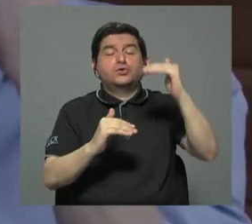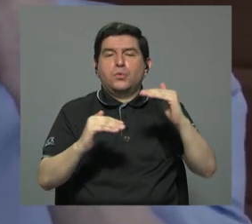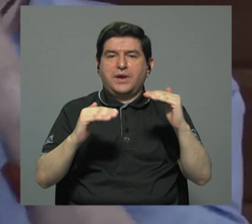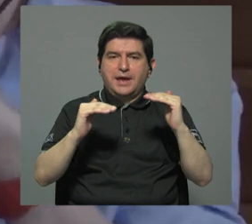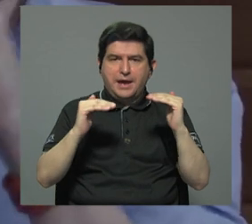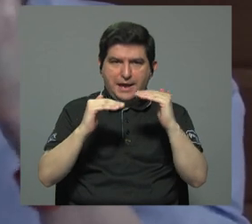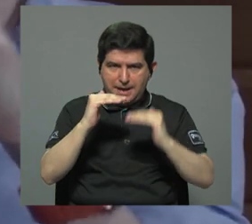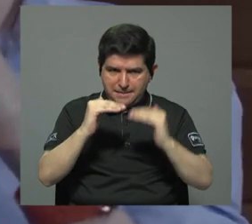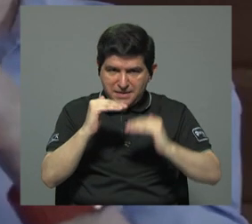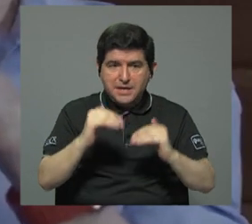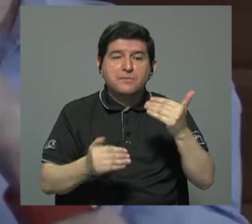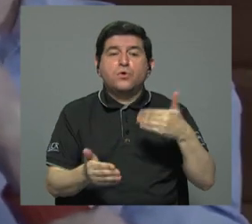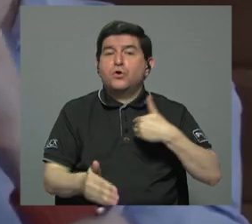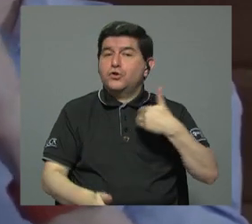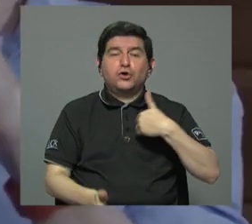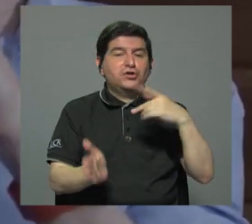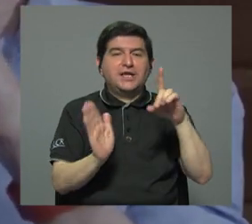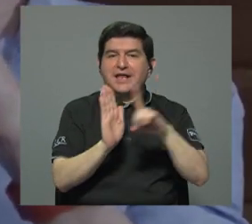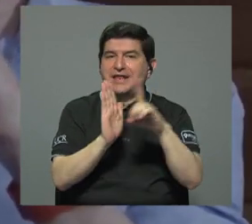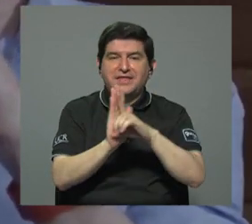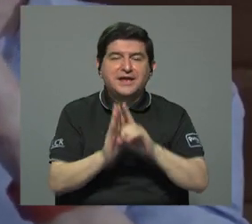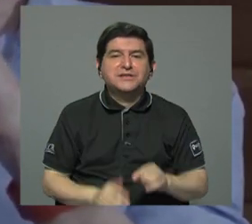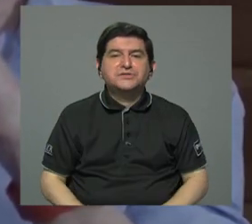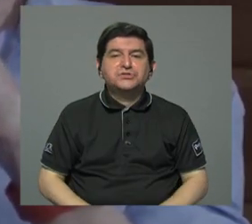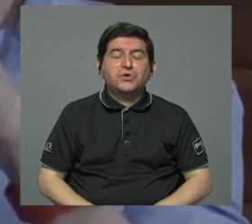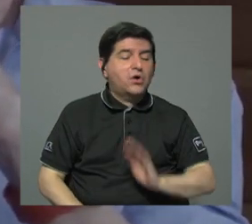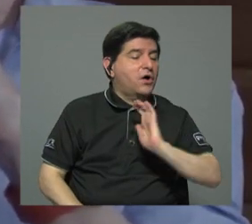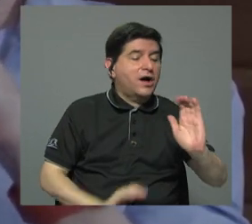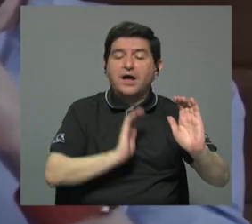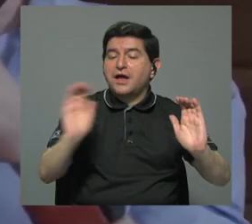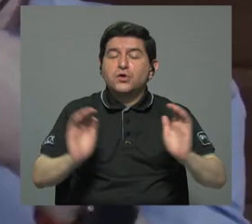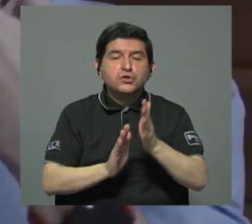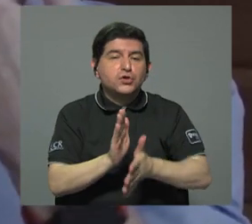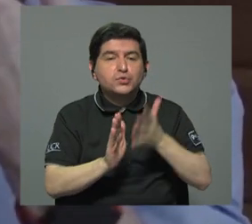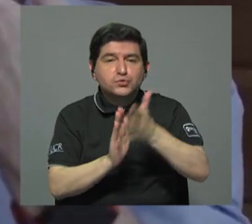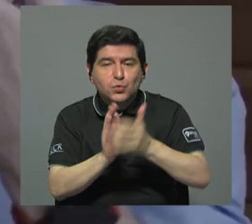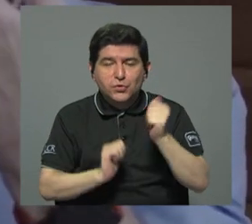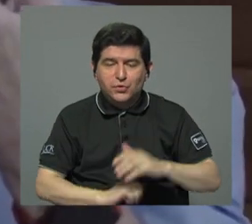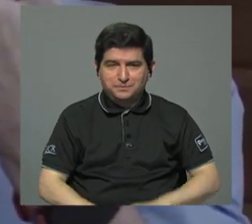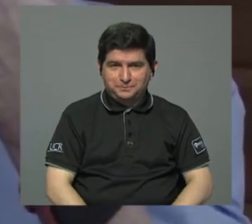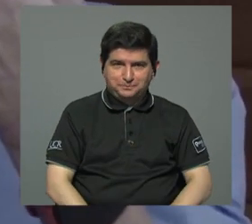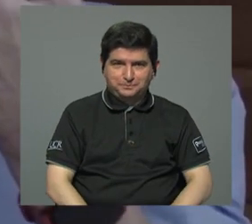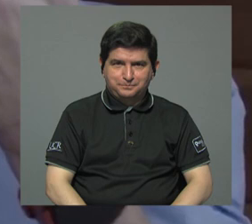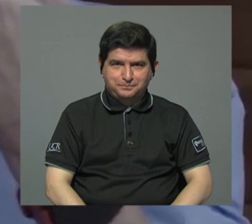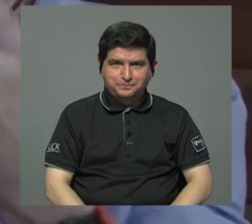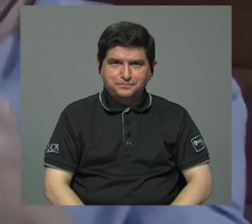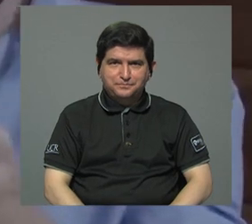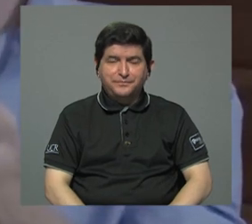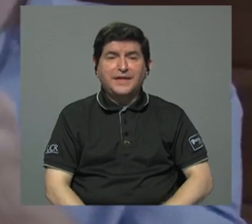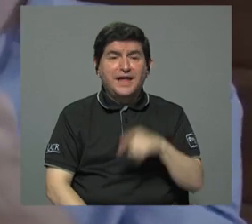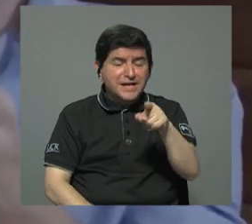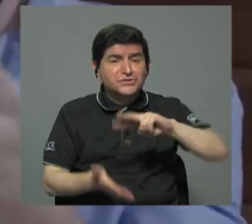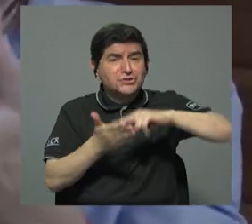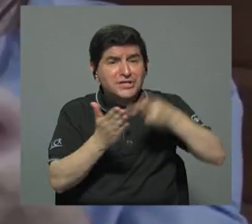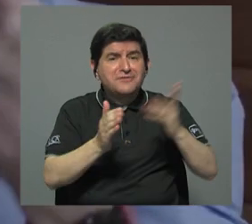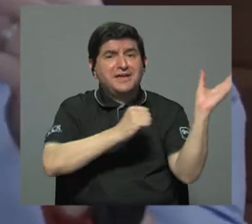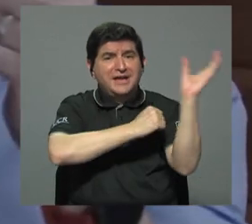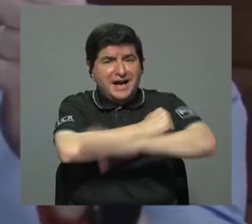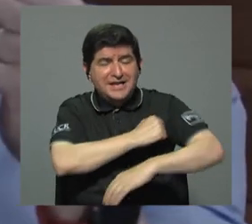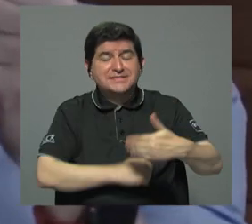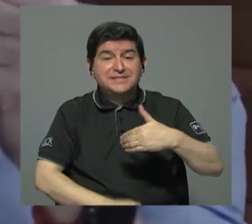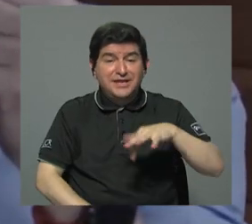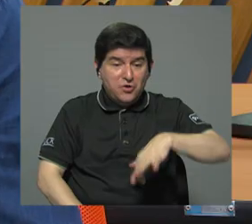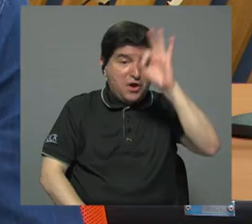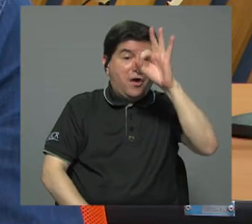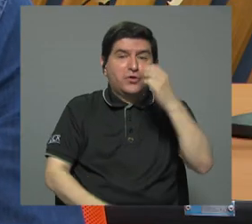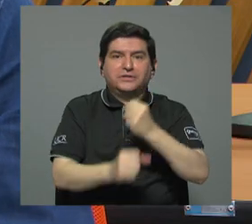mínimo, ya no tiene derecho al cuidado de sus hijos. Y entonces se le castiga el conseguir